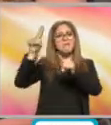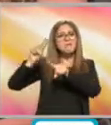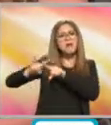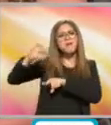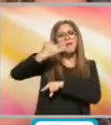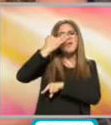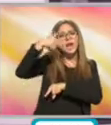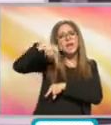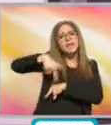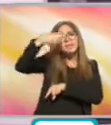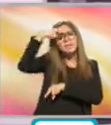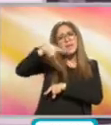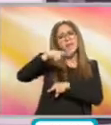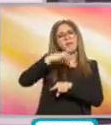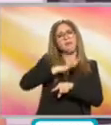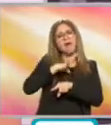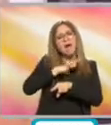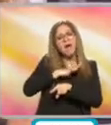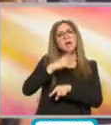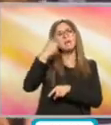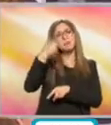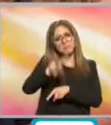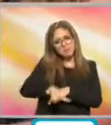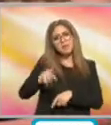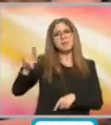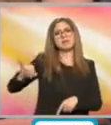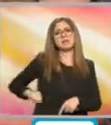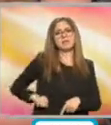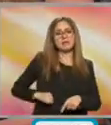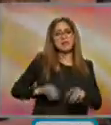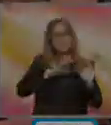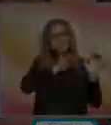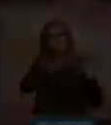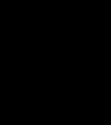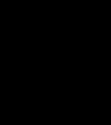en México también, la verdad. Entonces, muy interesante, entrada libre. Increíble, Pati. Muchas gracias. Claro.